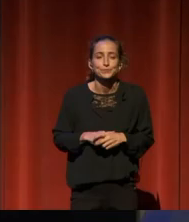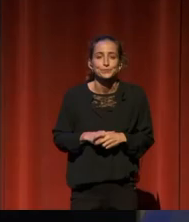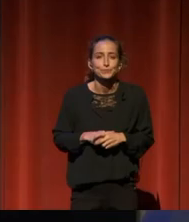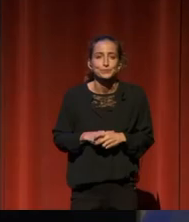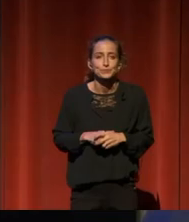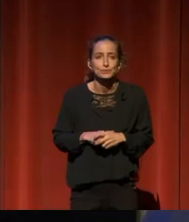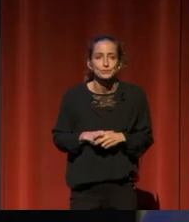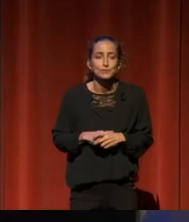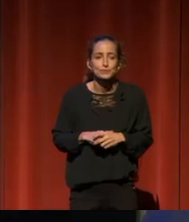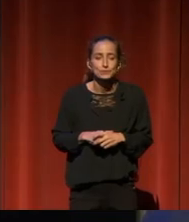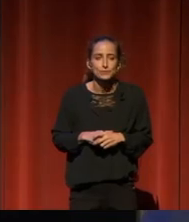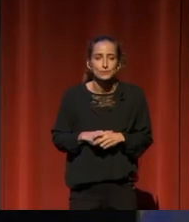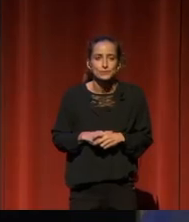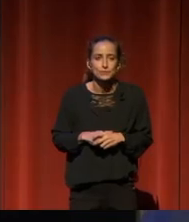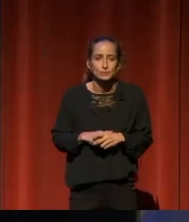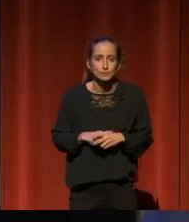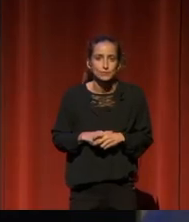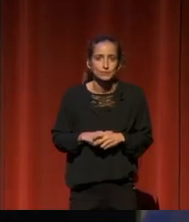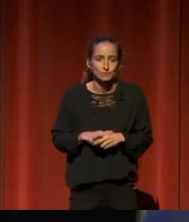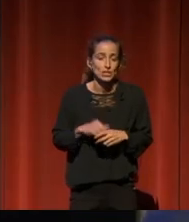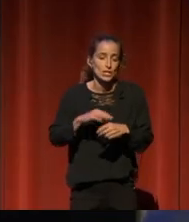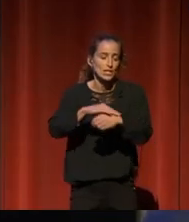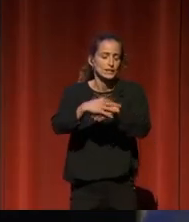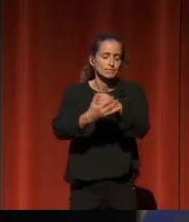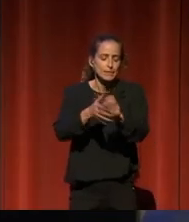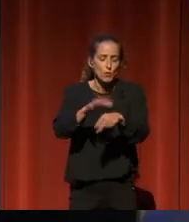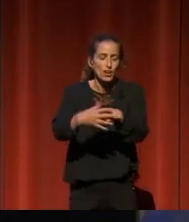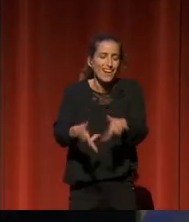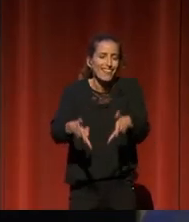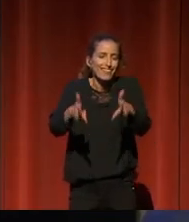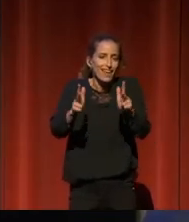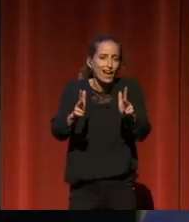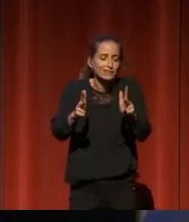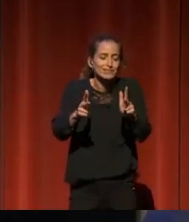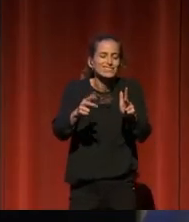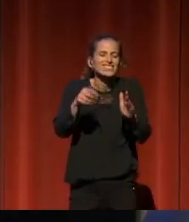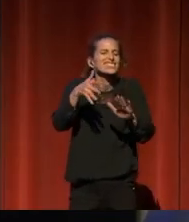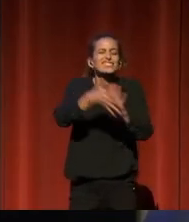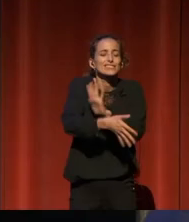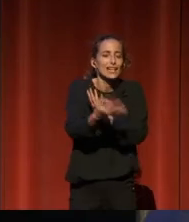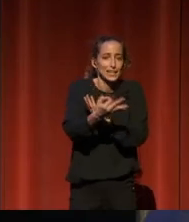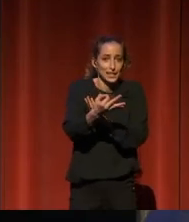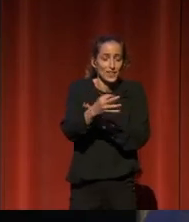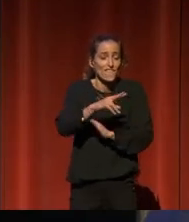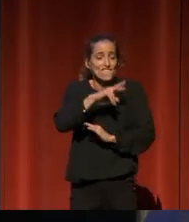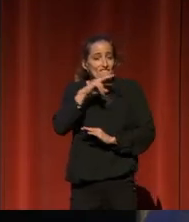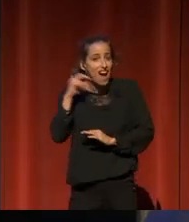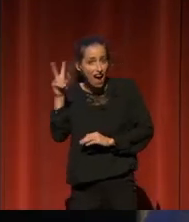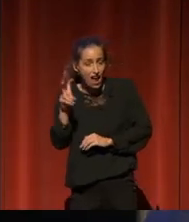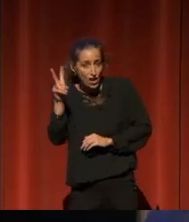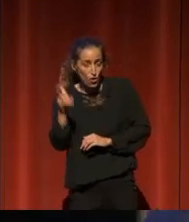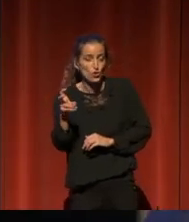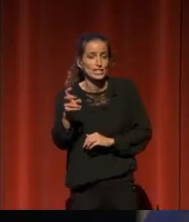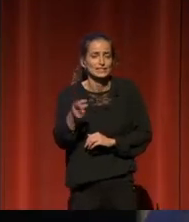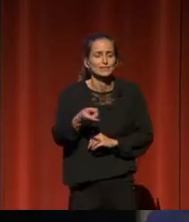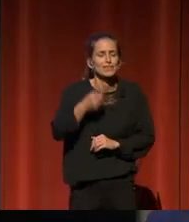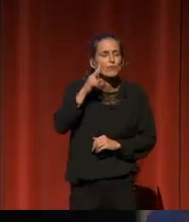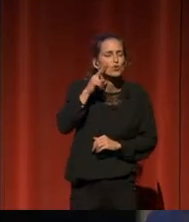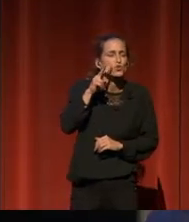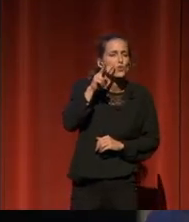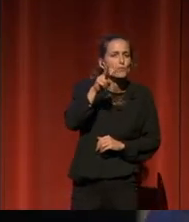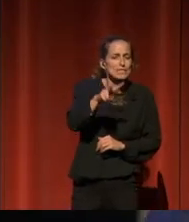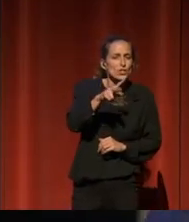eh subyacente a la democracia que son los valores y las convenciones hemos visto en Polonia en Israel que hay muchas